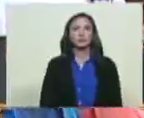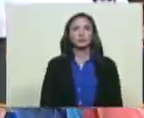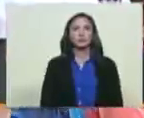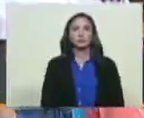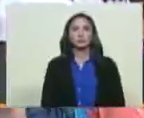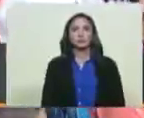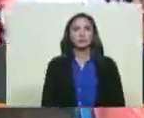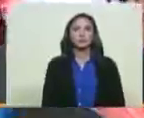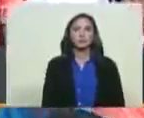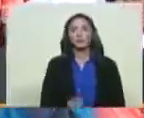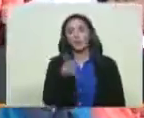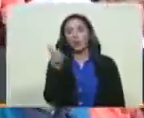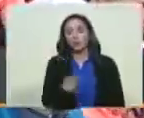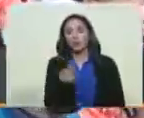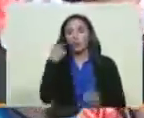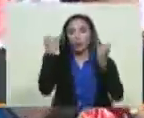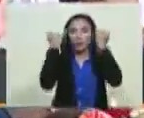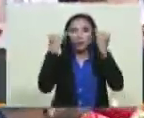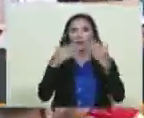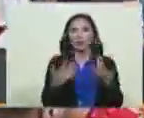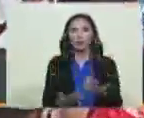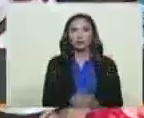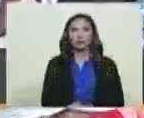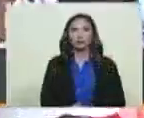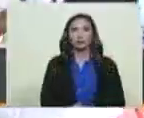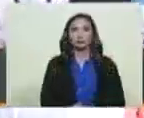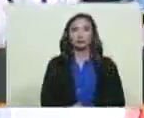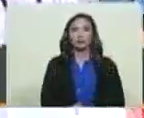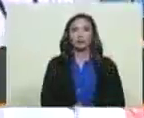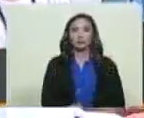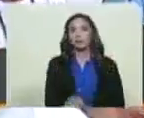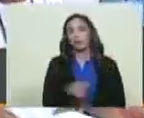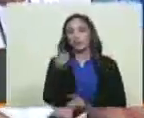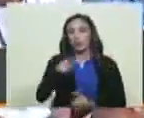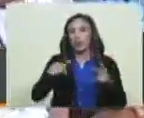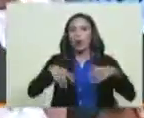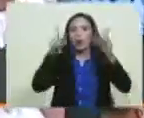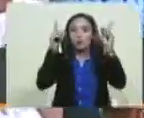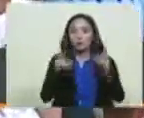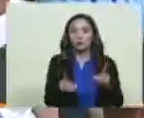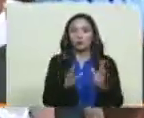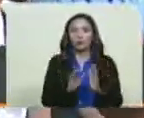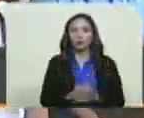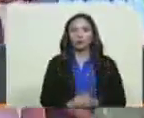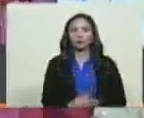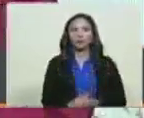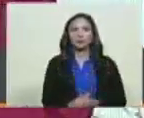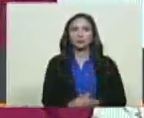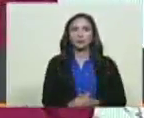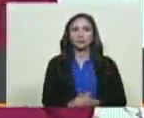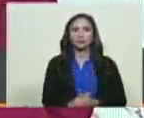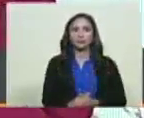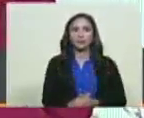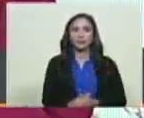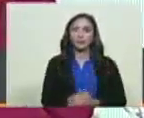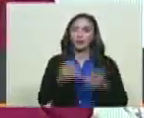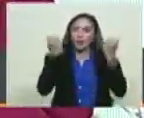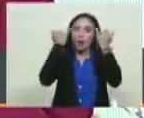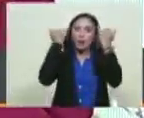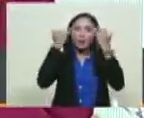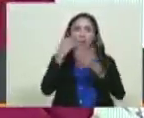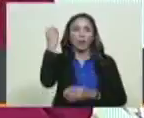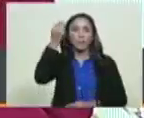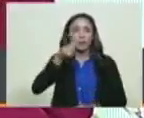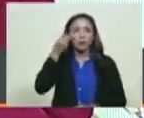pero también yo quiero tomar una decisión hoy traigo en mi mente una